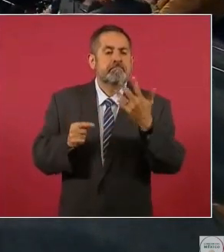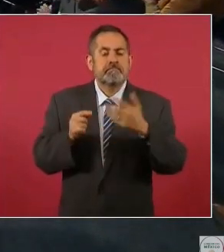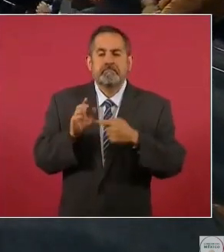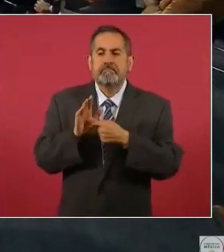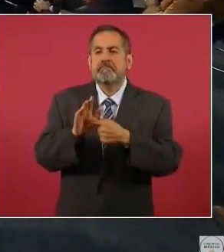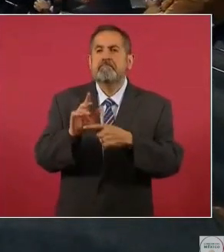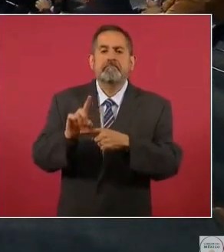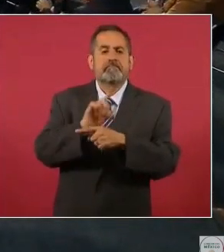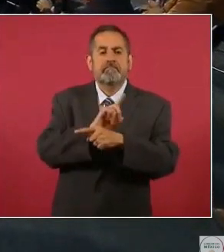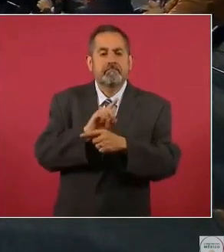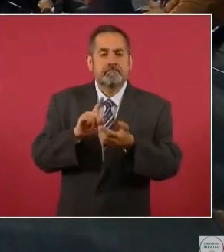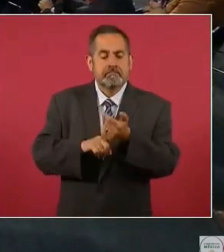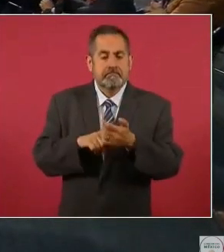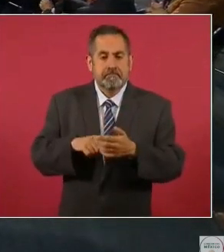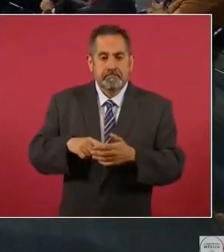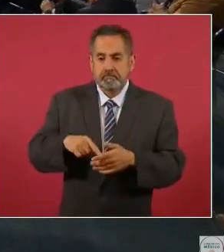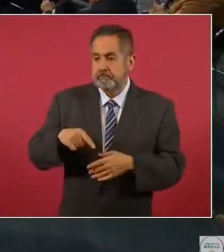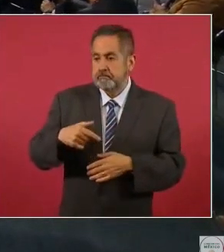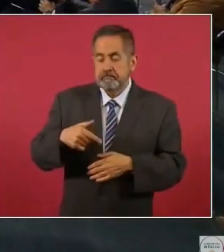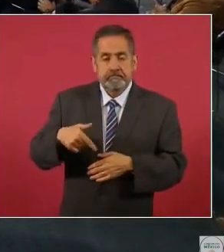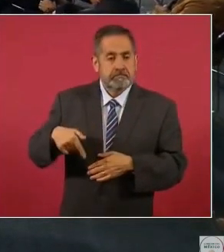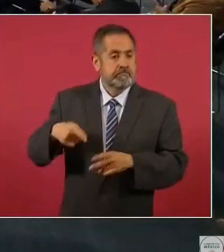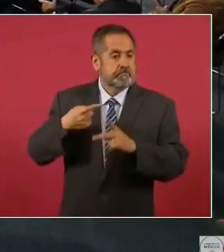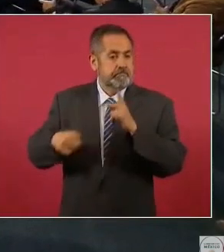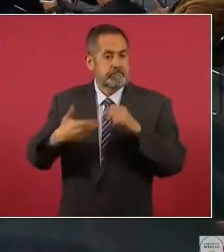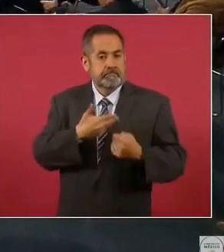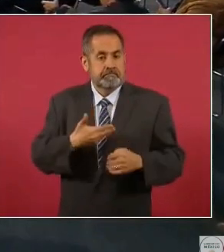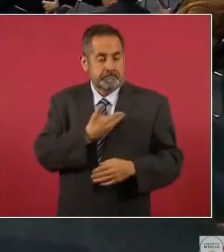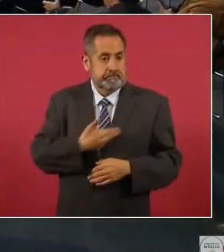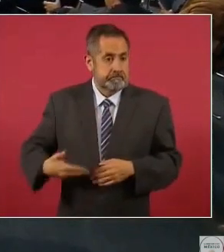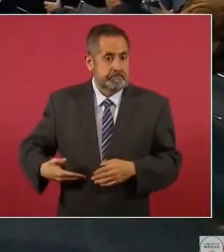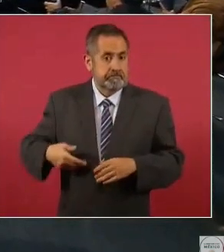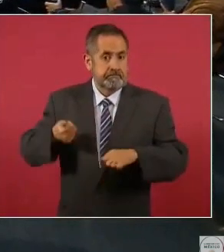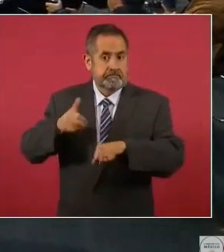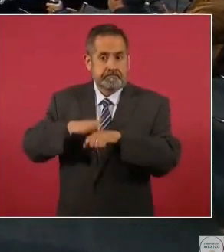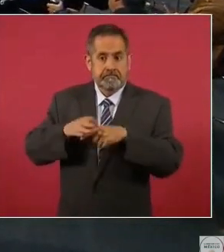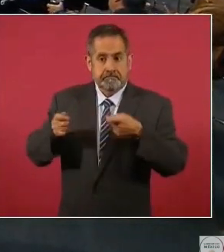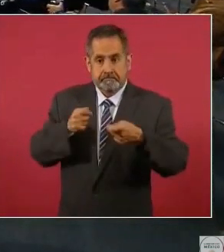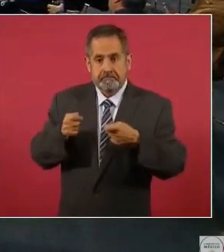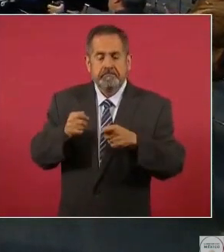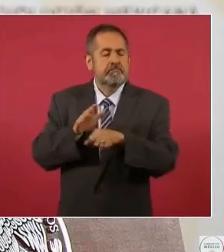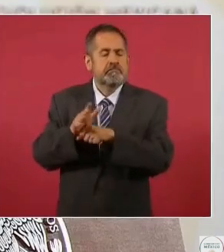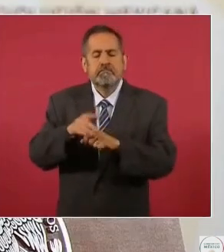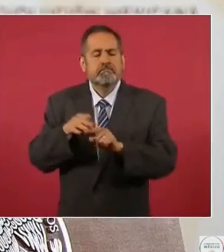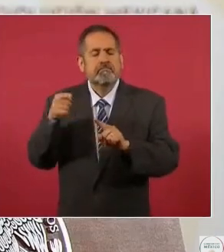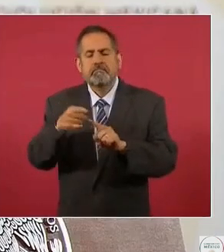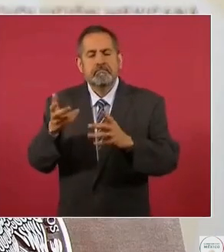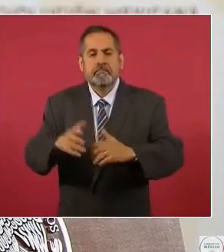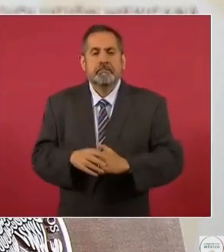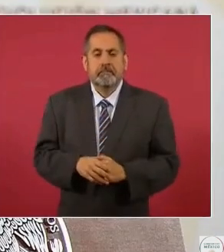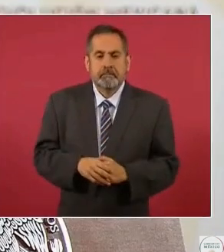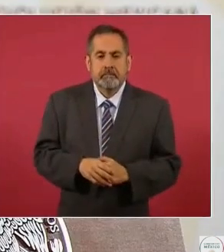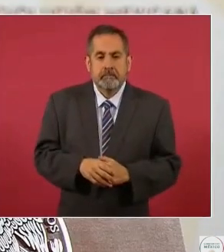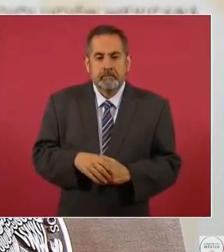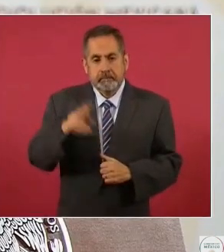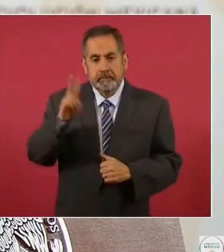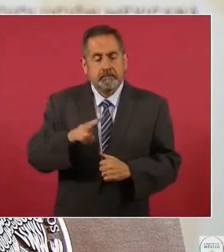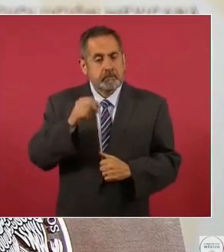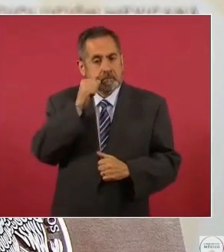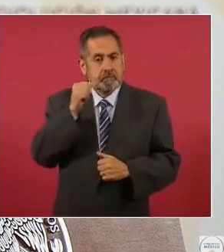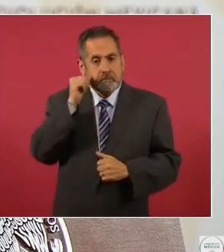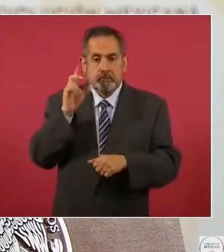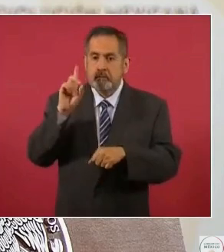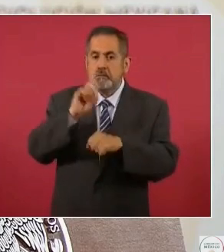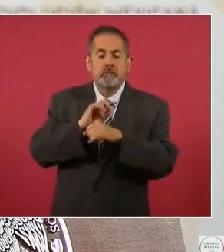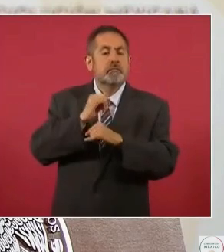hecho desde el inicio de la administración en este tema, que es una de las grandes prioridades que tenemos. En efecto, como bien mencionas, ayer se